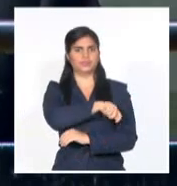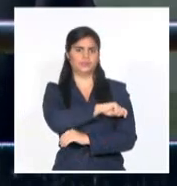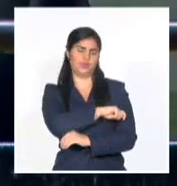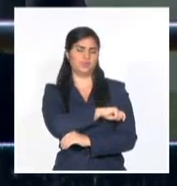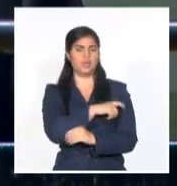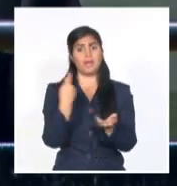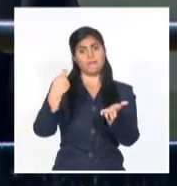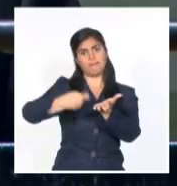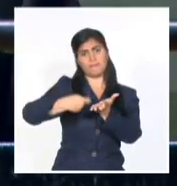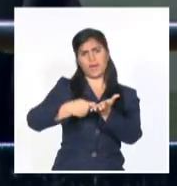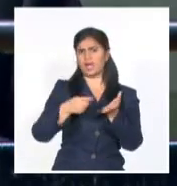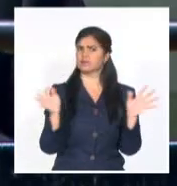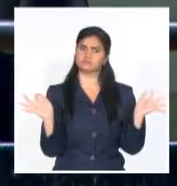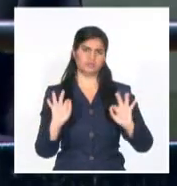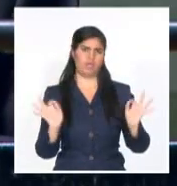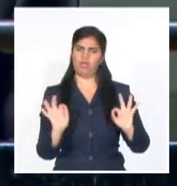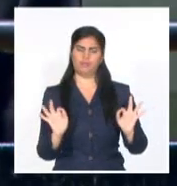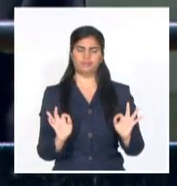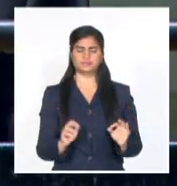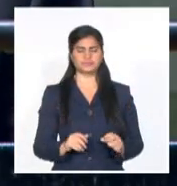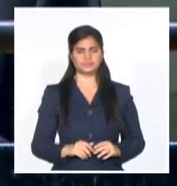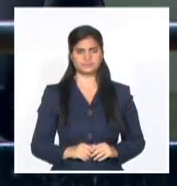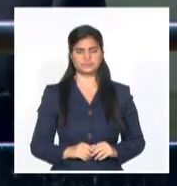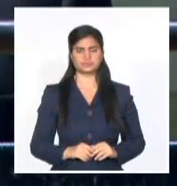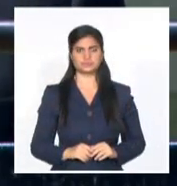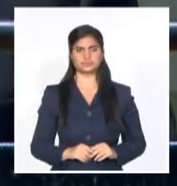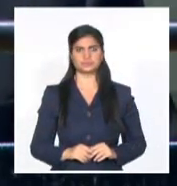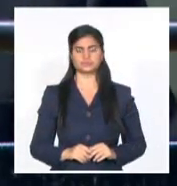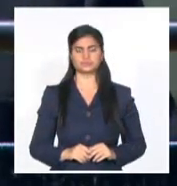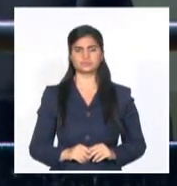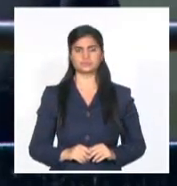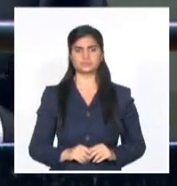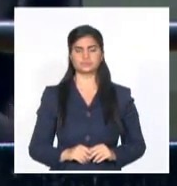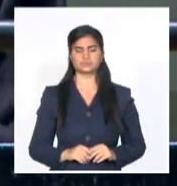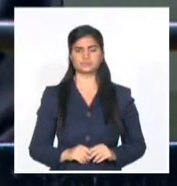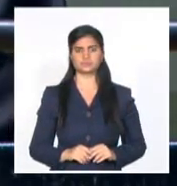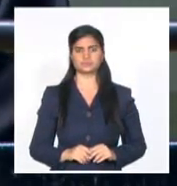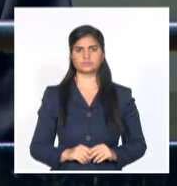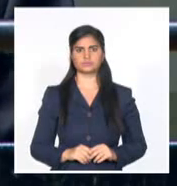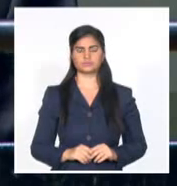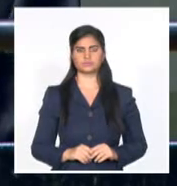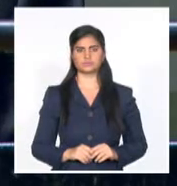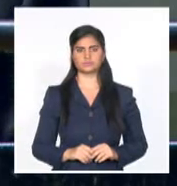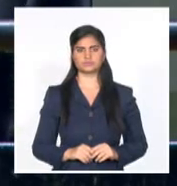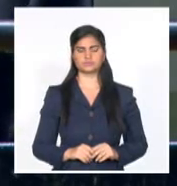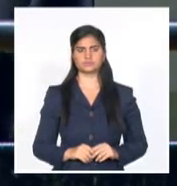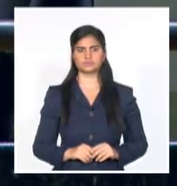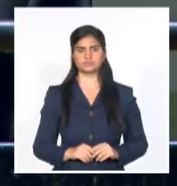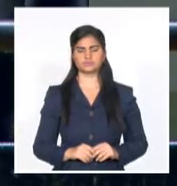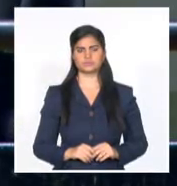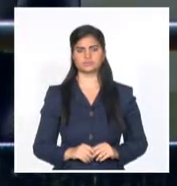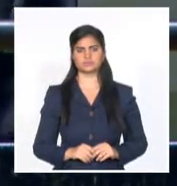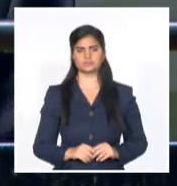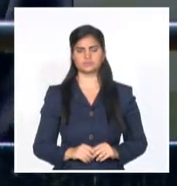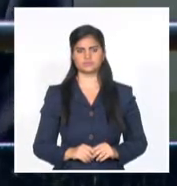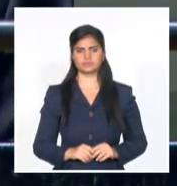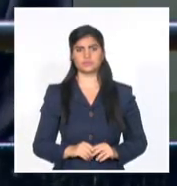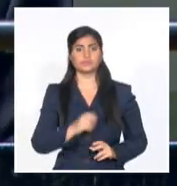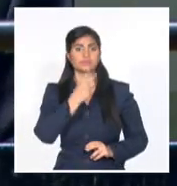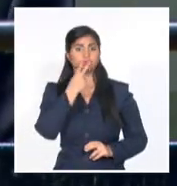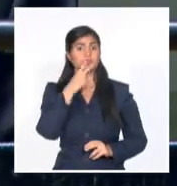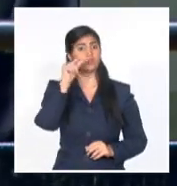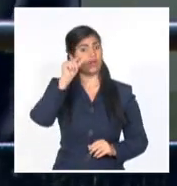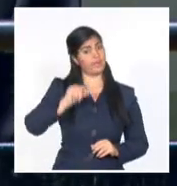costo alguno. A pesar de que la atención al ser humano ha sido y continuará siendo